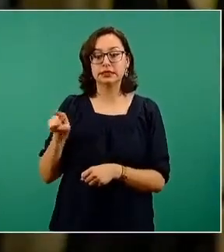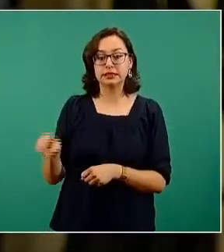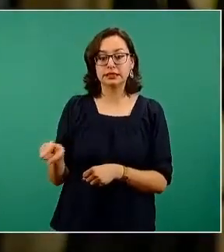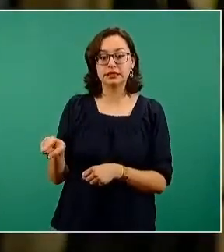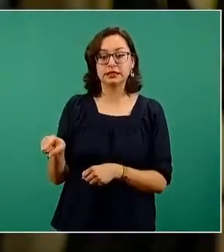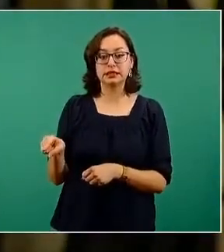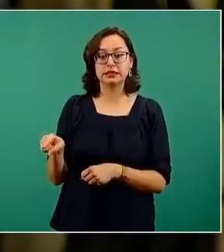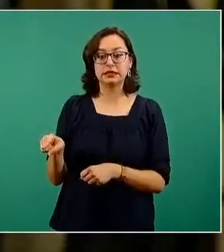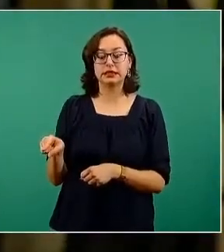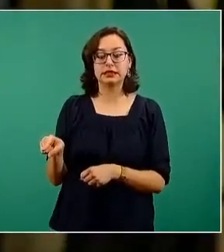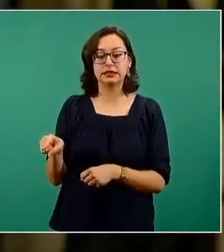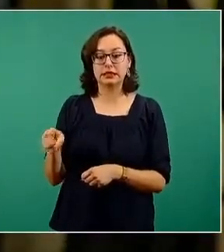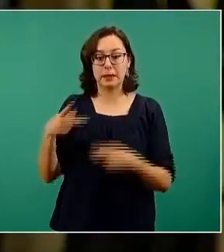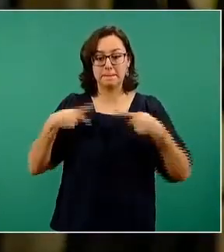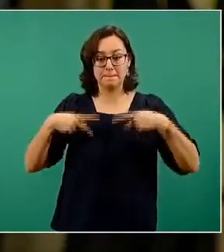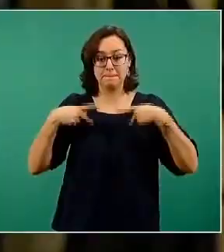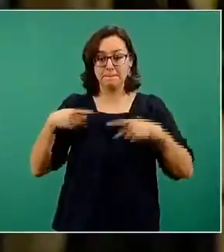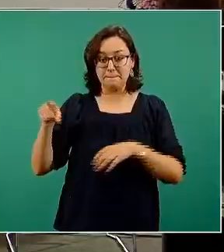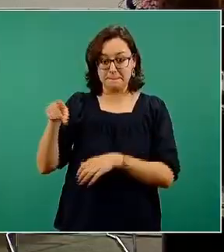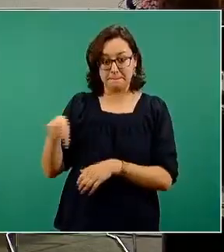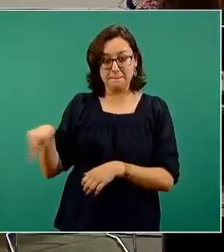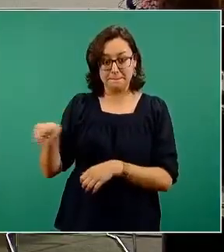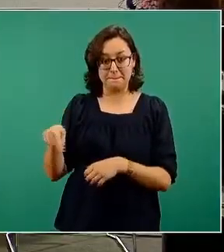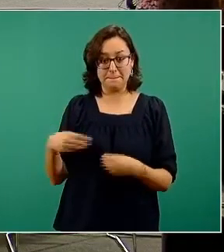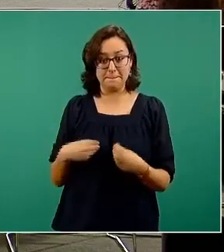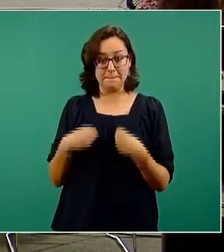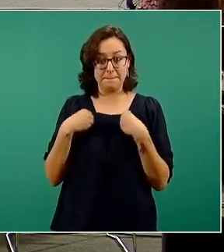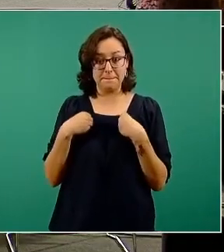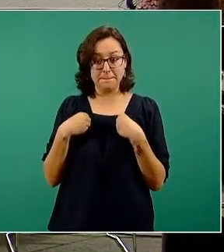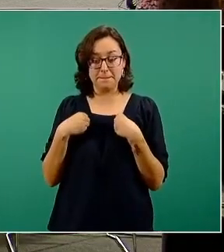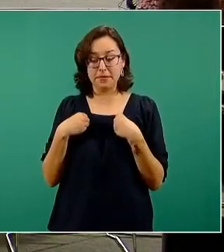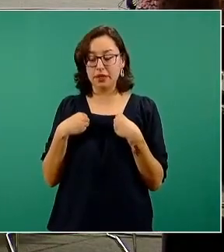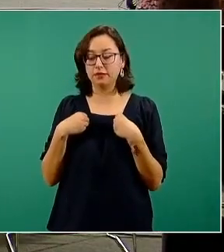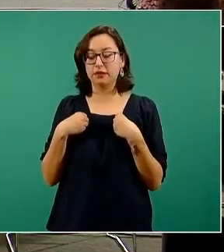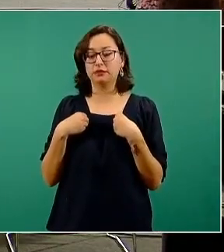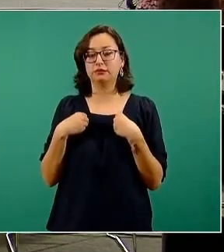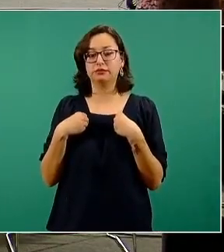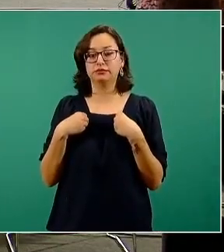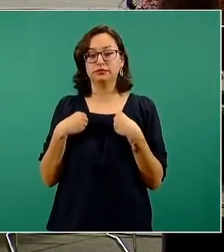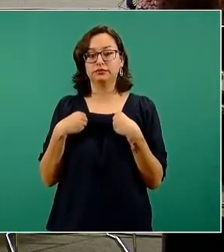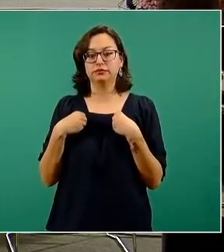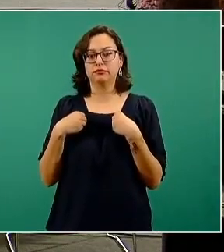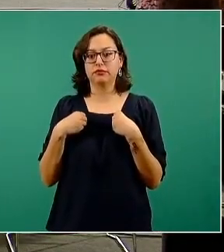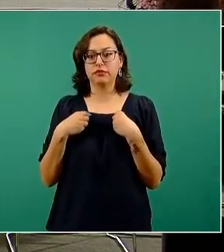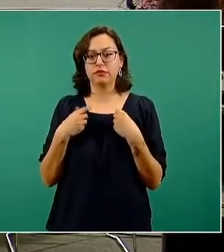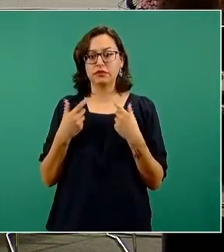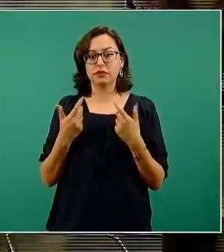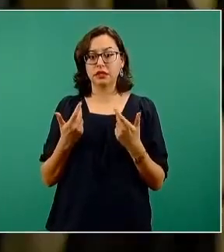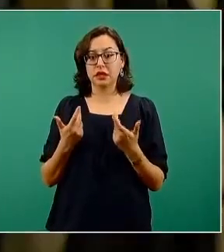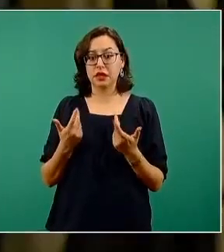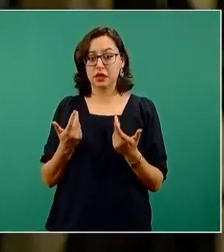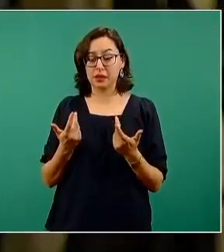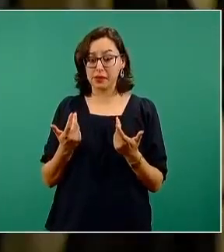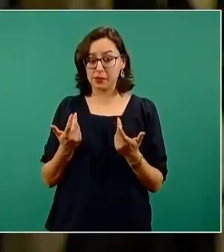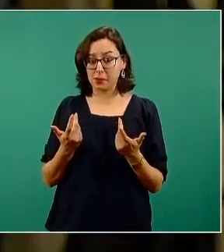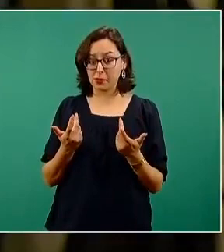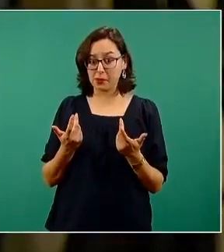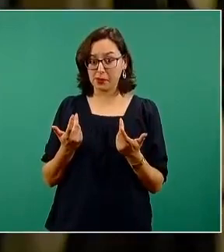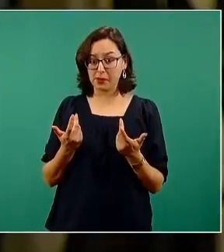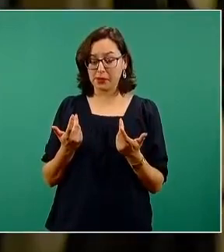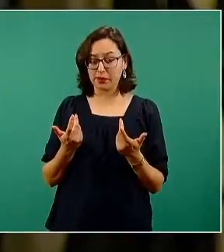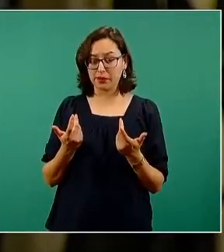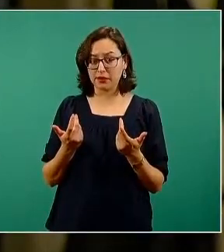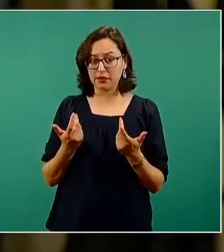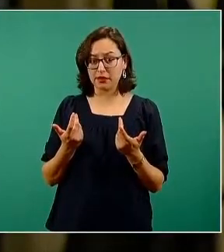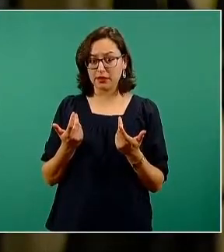ayuda a la gente que fue a trabajar a Estados Unidos, a falta de que en la